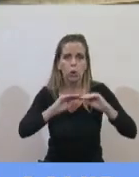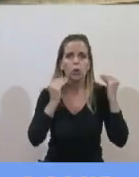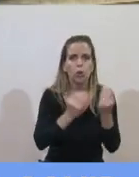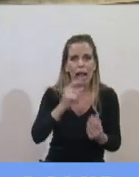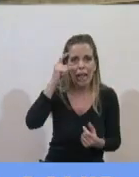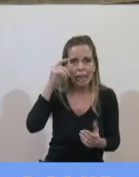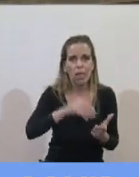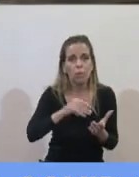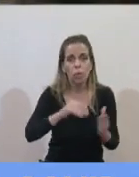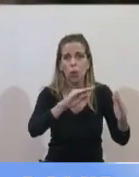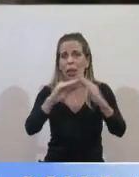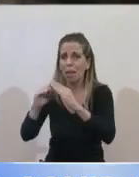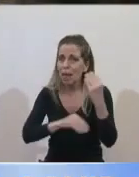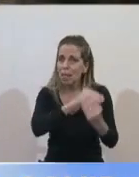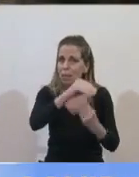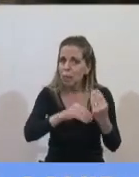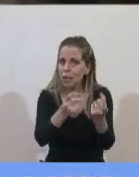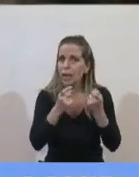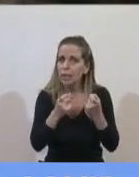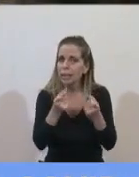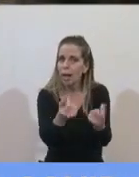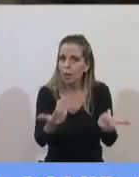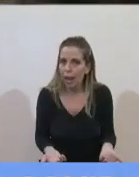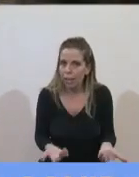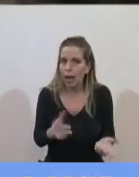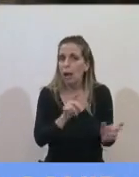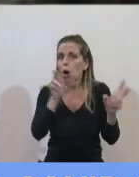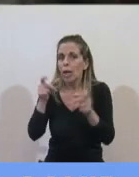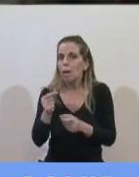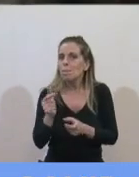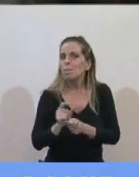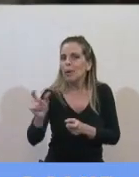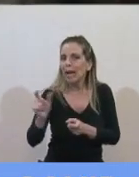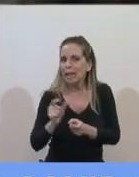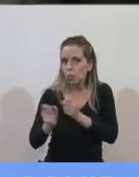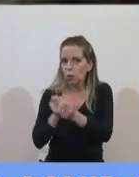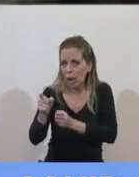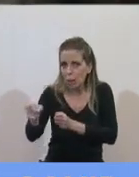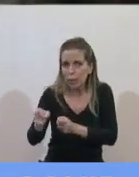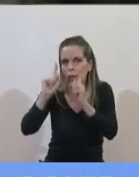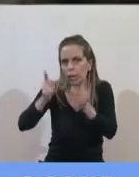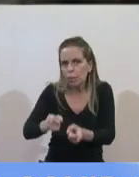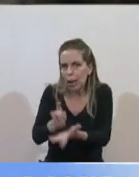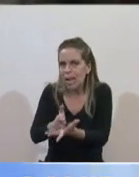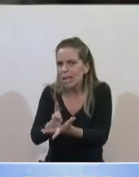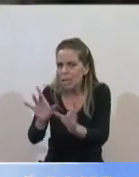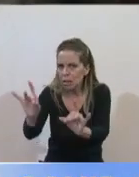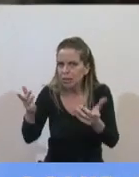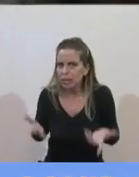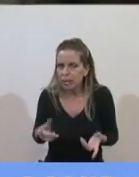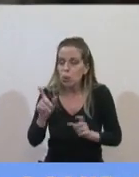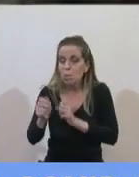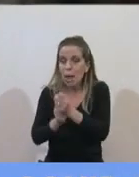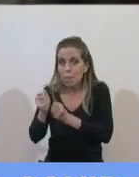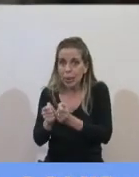estado no un gobierno no tiene bien los datos con los préstamos a las empresas tuvimos severas limitaciones con las empresas que no tiene